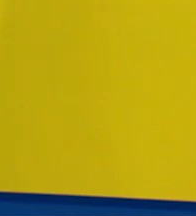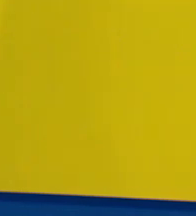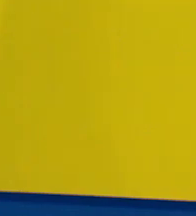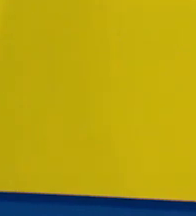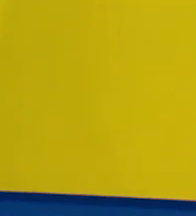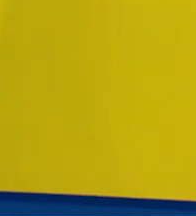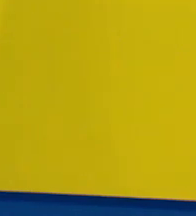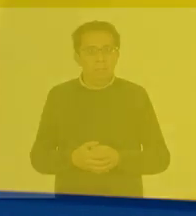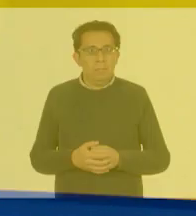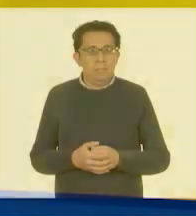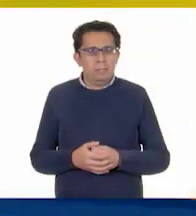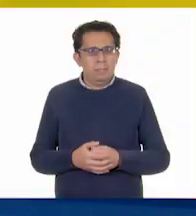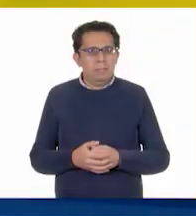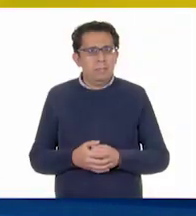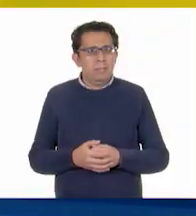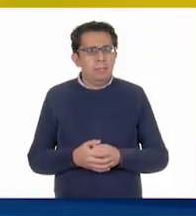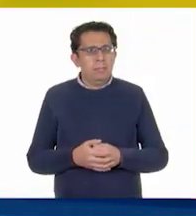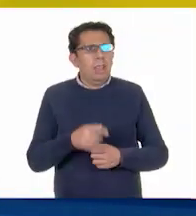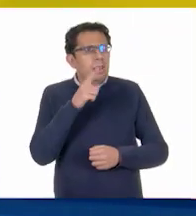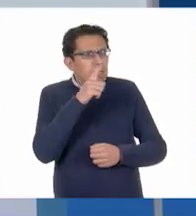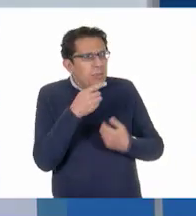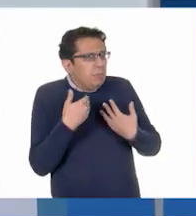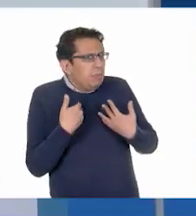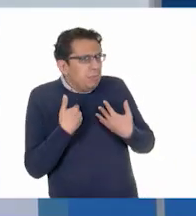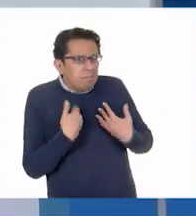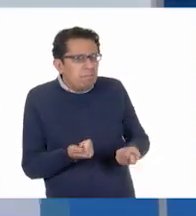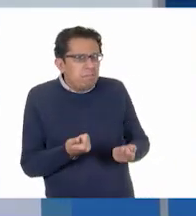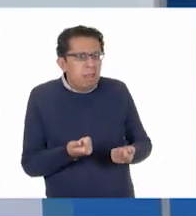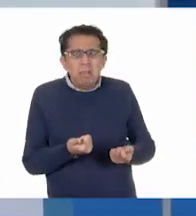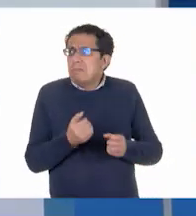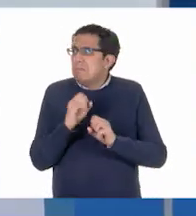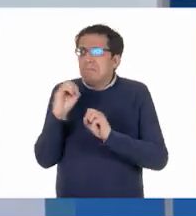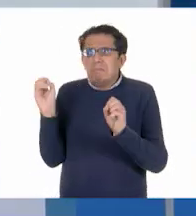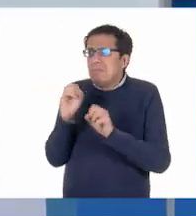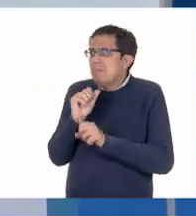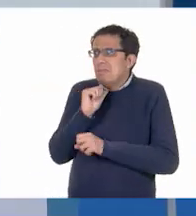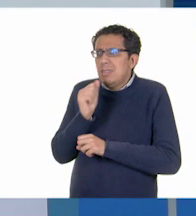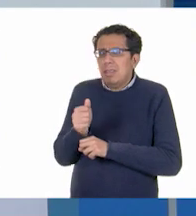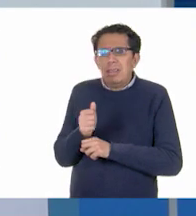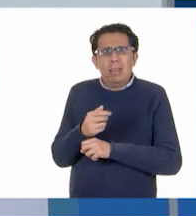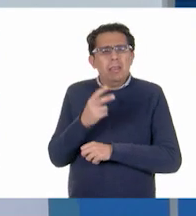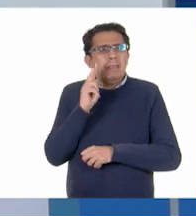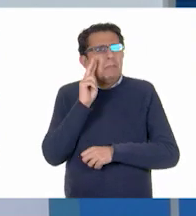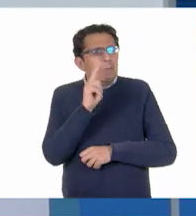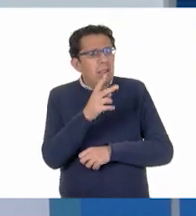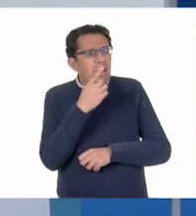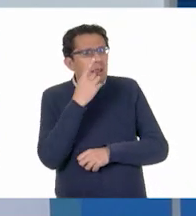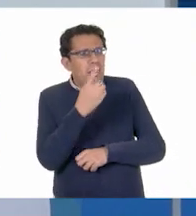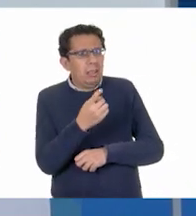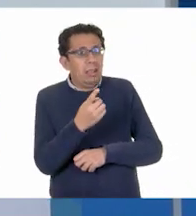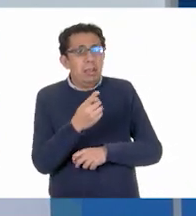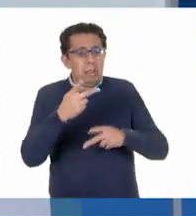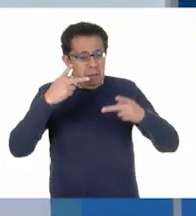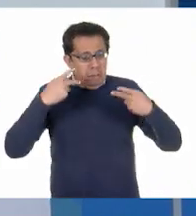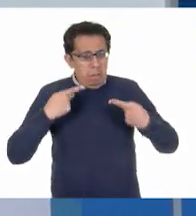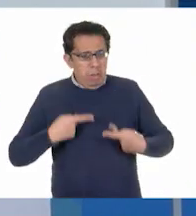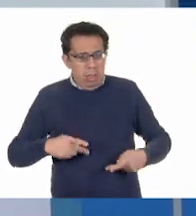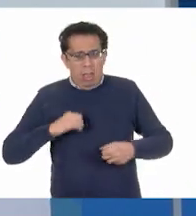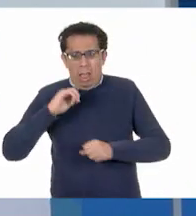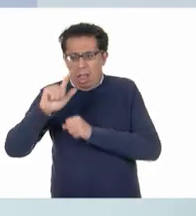¿Eh? ¿Tú entendiste algo, Ale? Ah. Es que ve, dice, ¿qué tienen en común las personas,